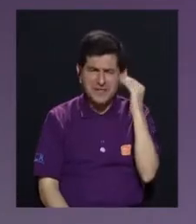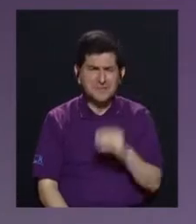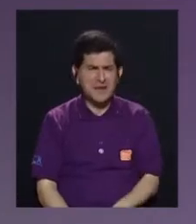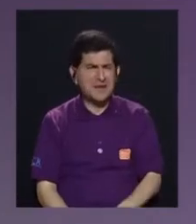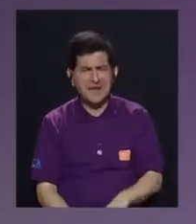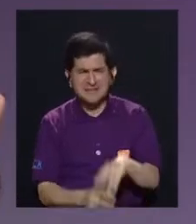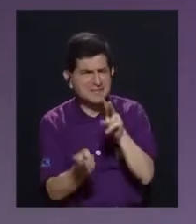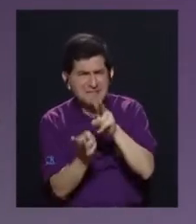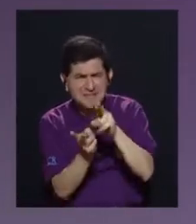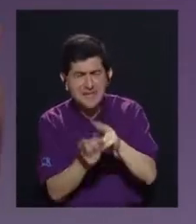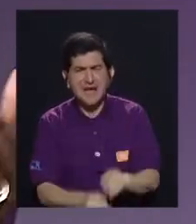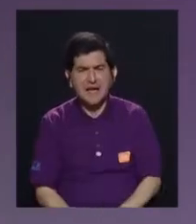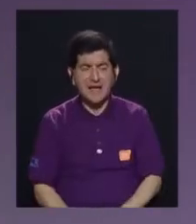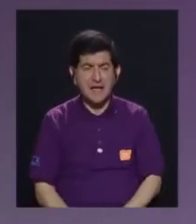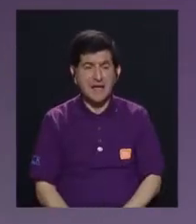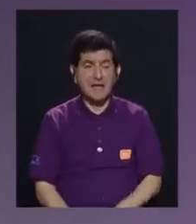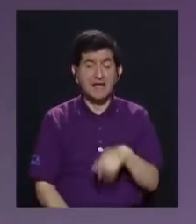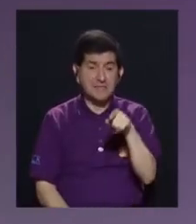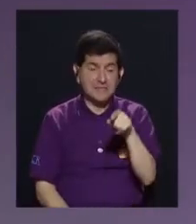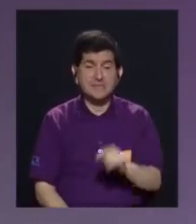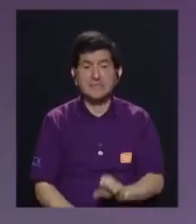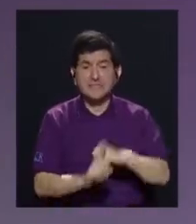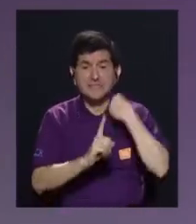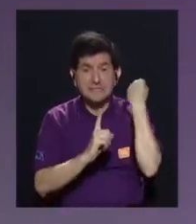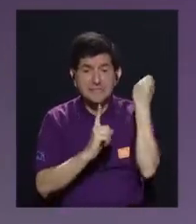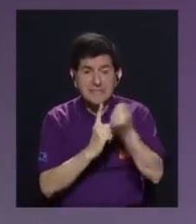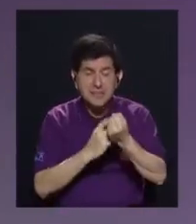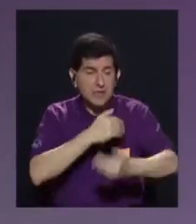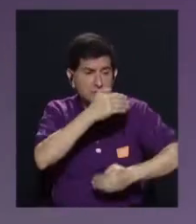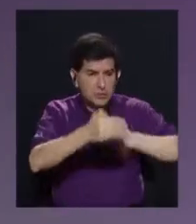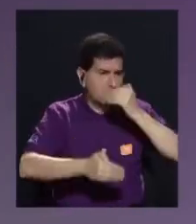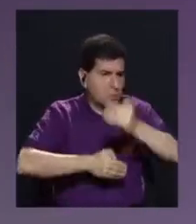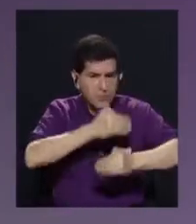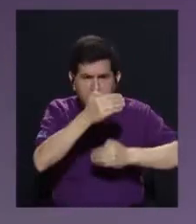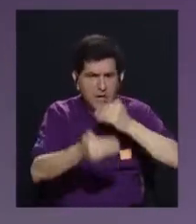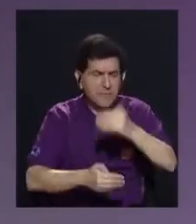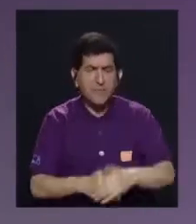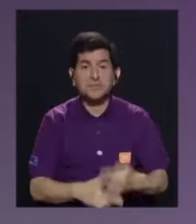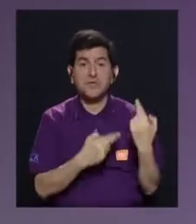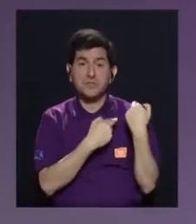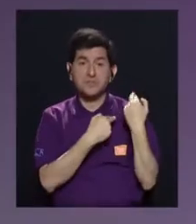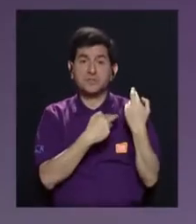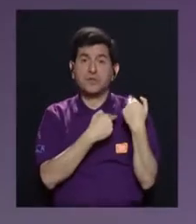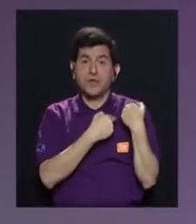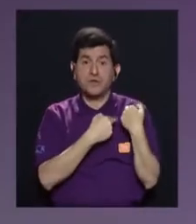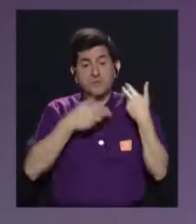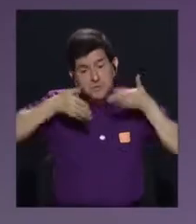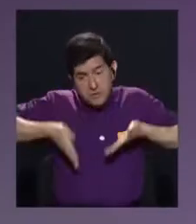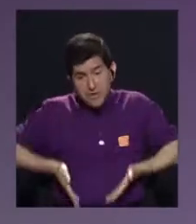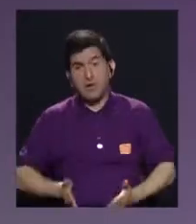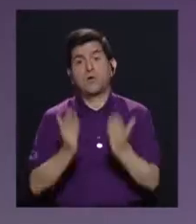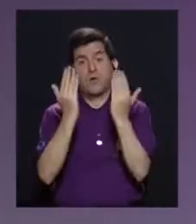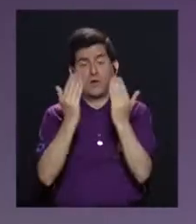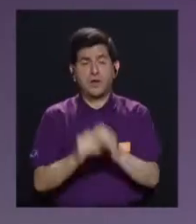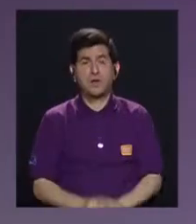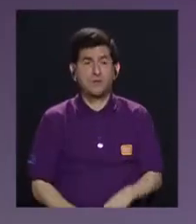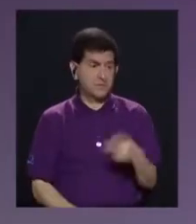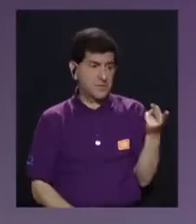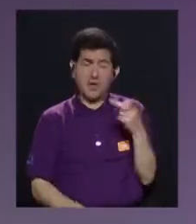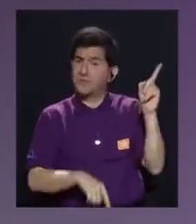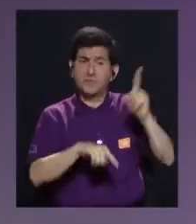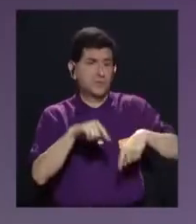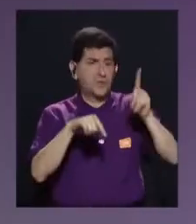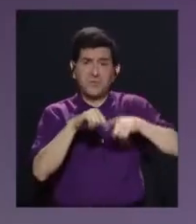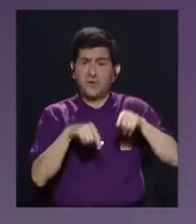de las relaciones sexuales que los meten en unas dinámicas incluso de responsabilidades parentales que ni unos ni otros pueden